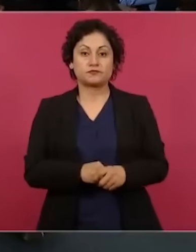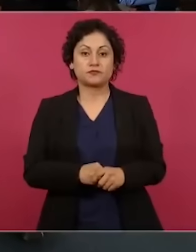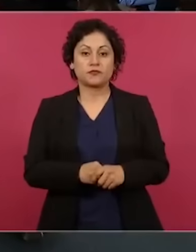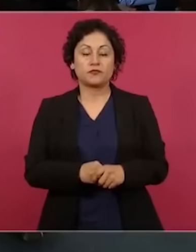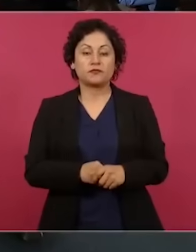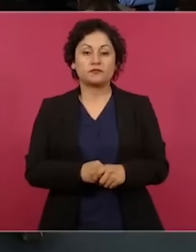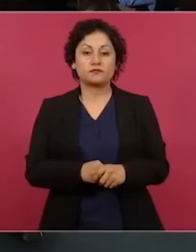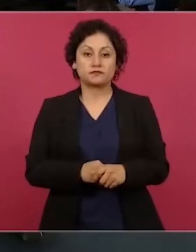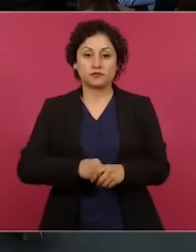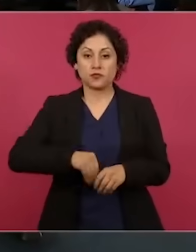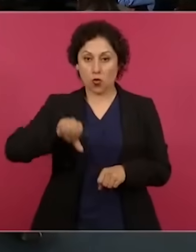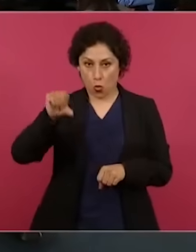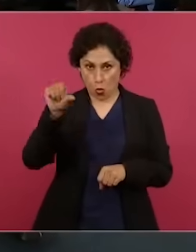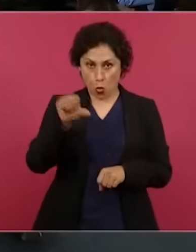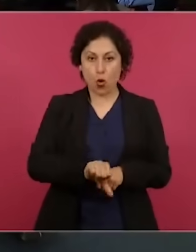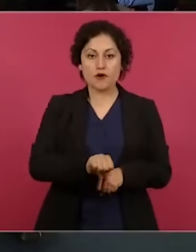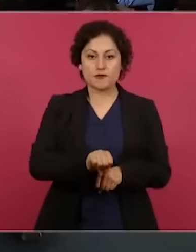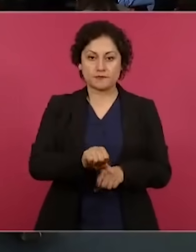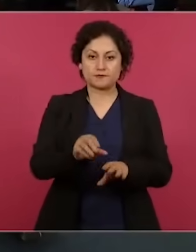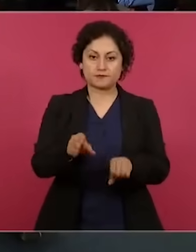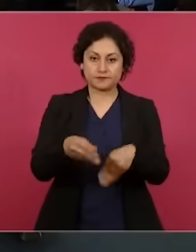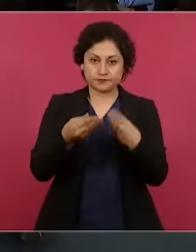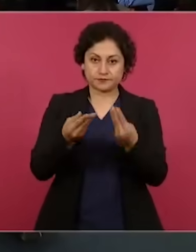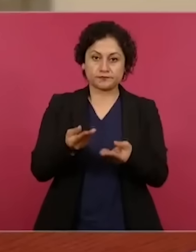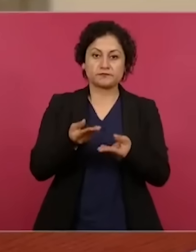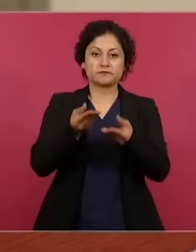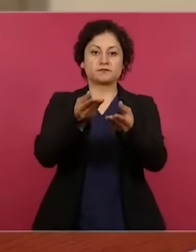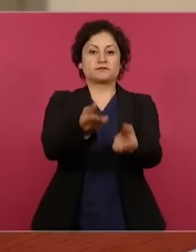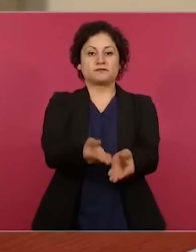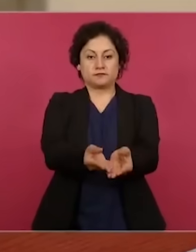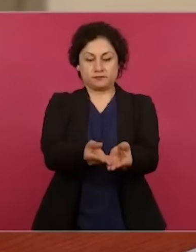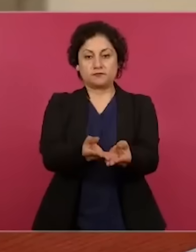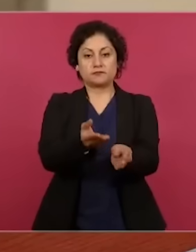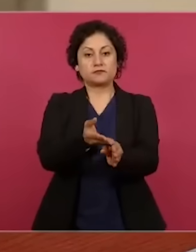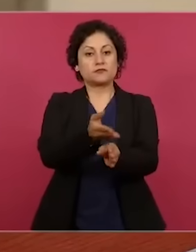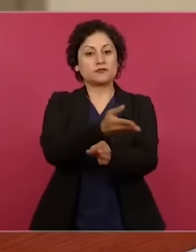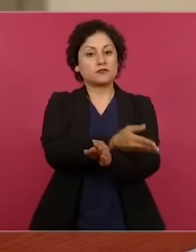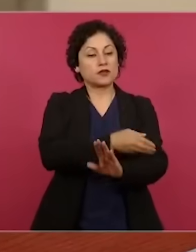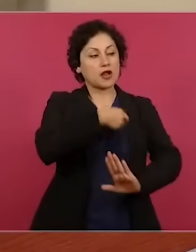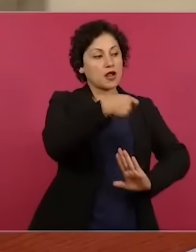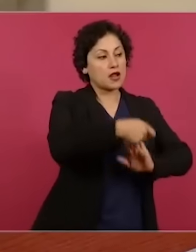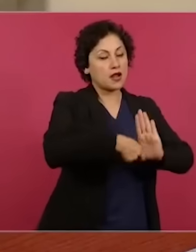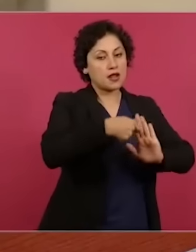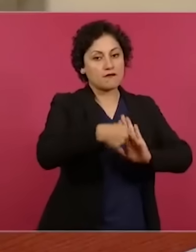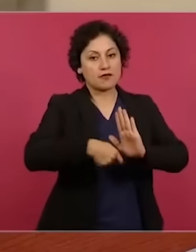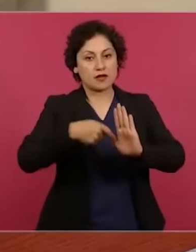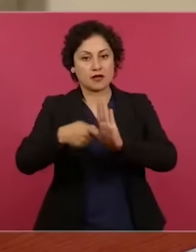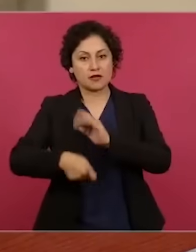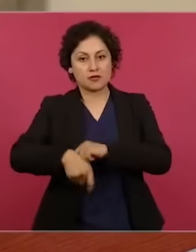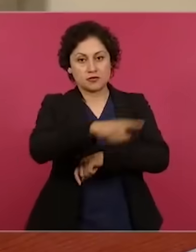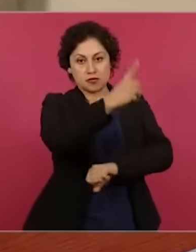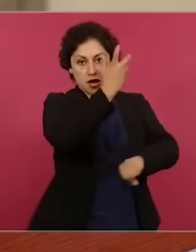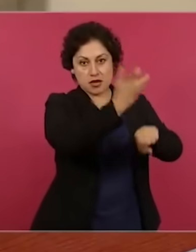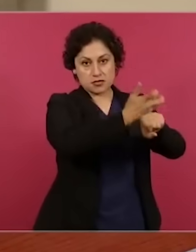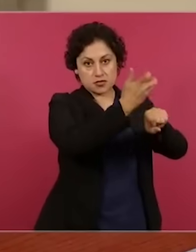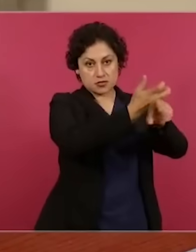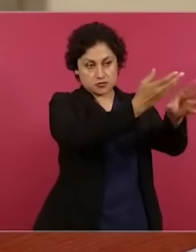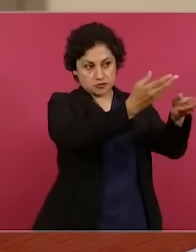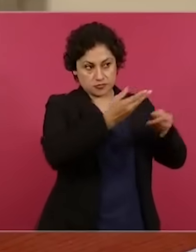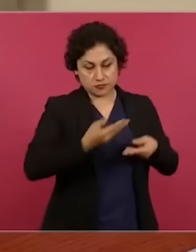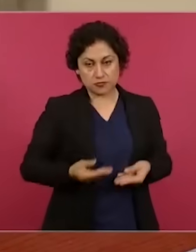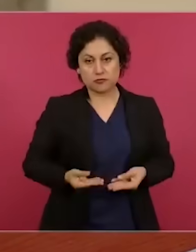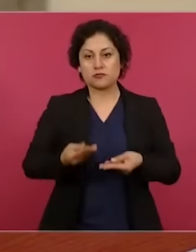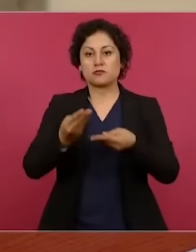hoy también se les entregarán todas las grabaciones proporcionadas por el gobierno de Estados Unidos vinculadas directa